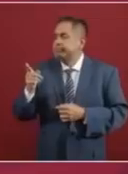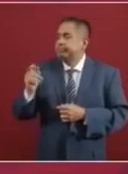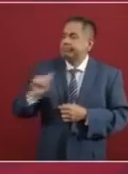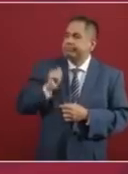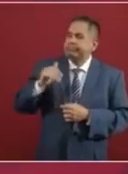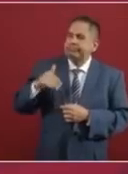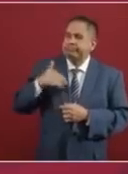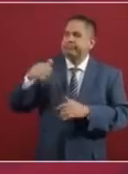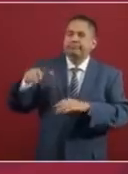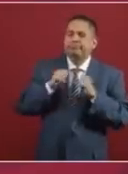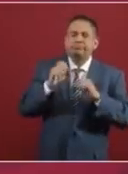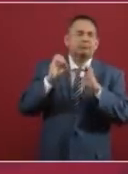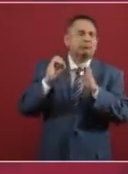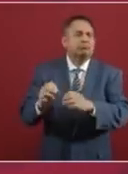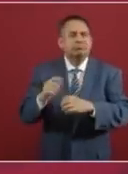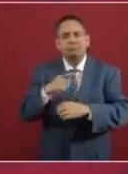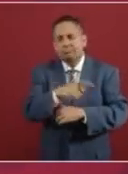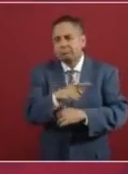motivos